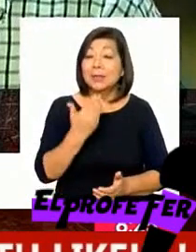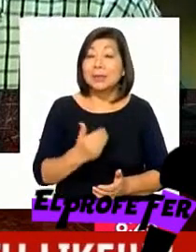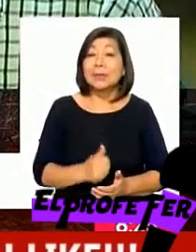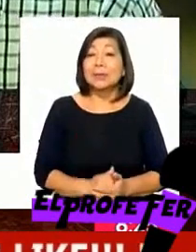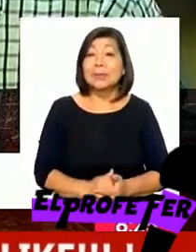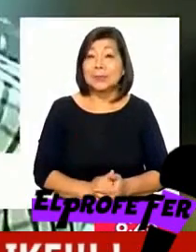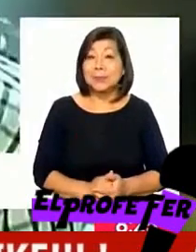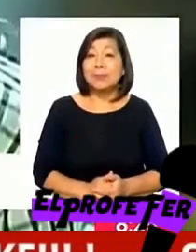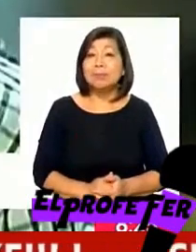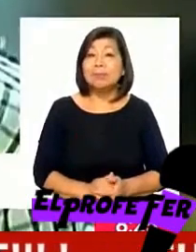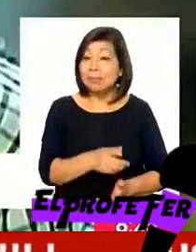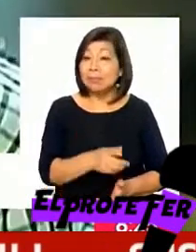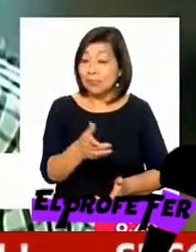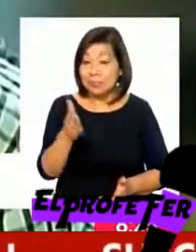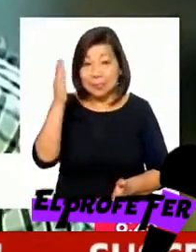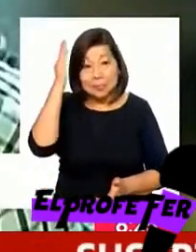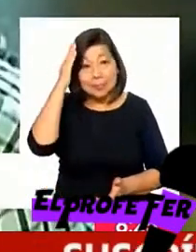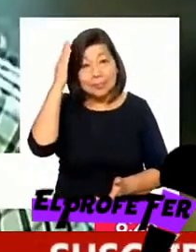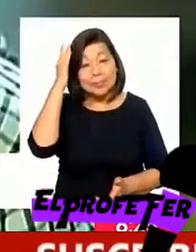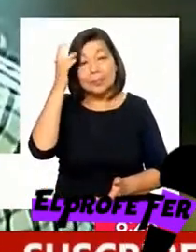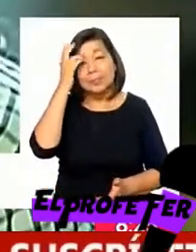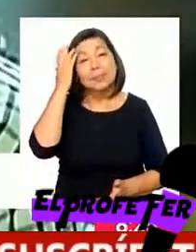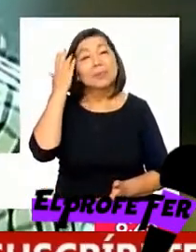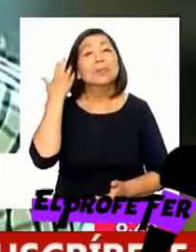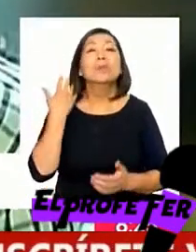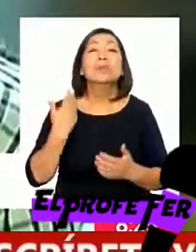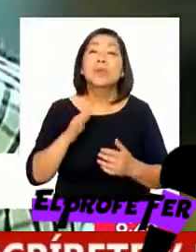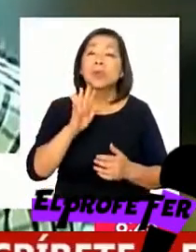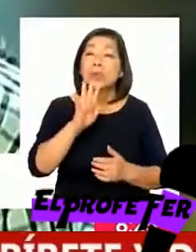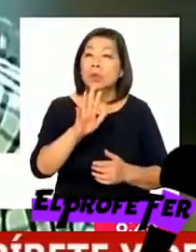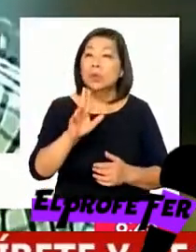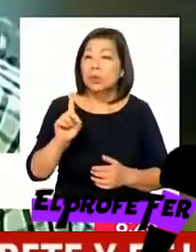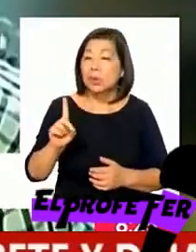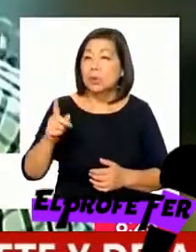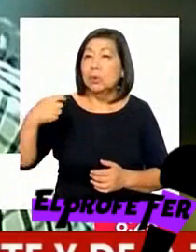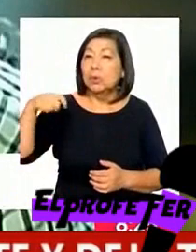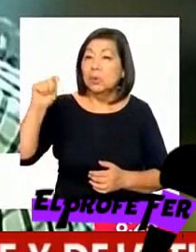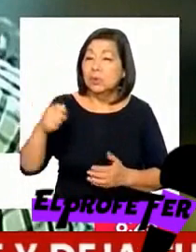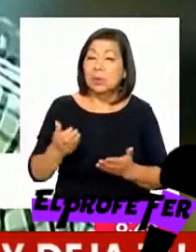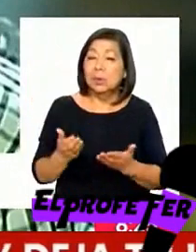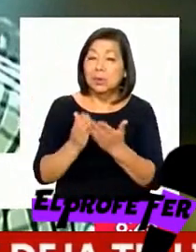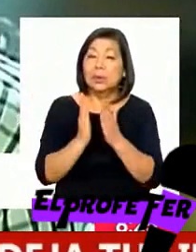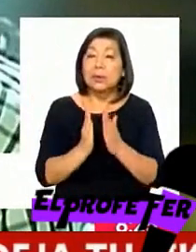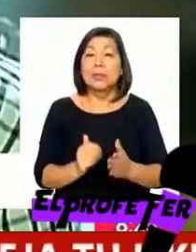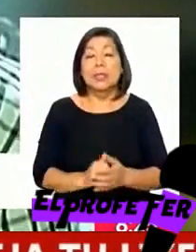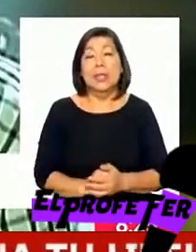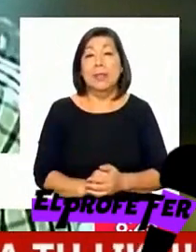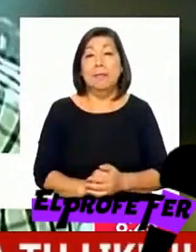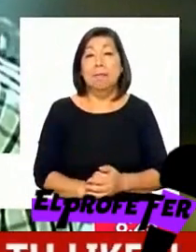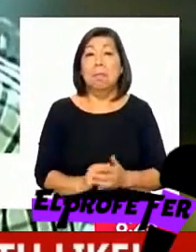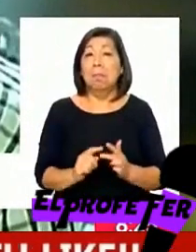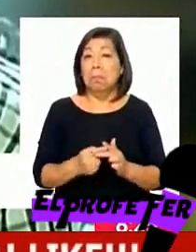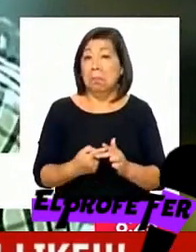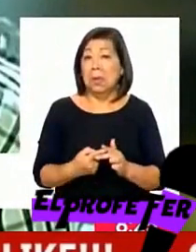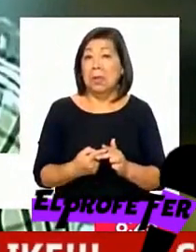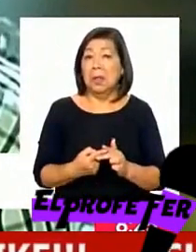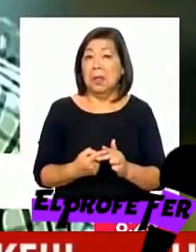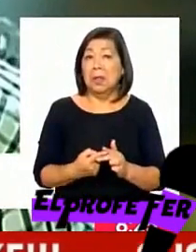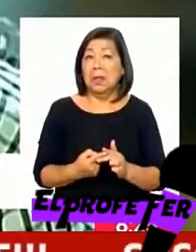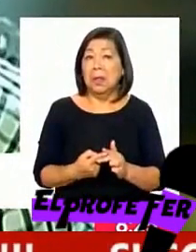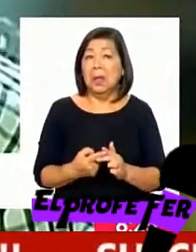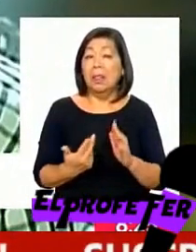por la pregunta. Como ustedes saben, alrededor del 51% de los estudiantes empezaron clases